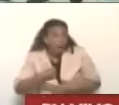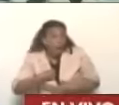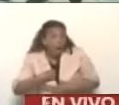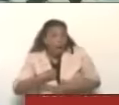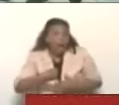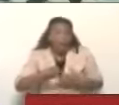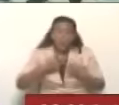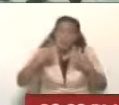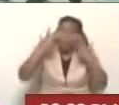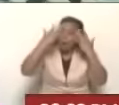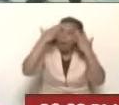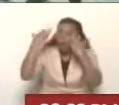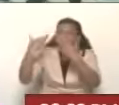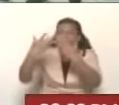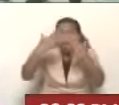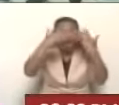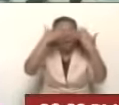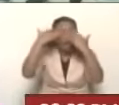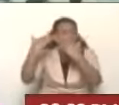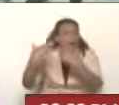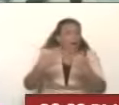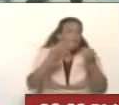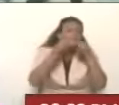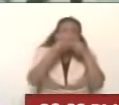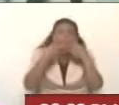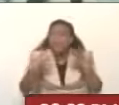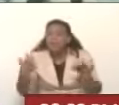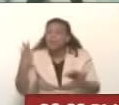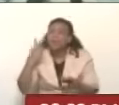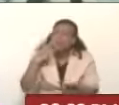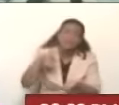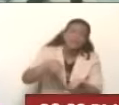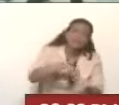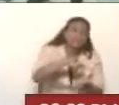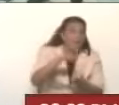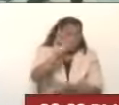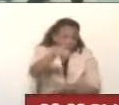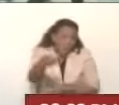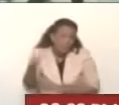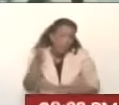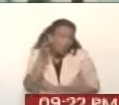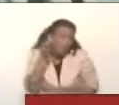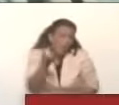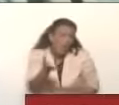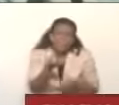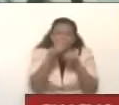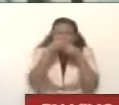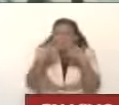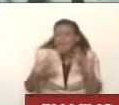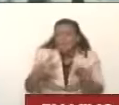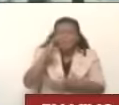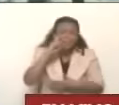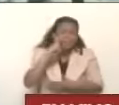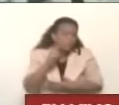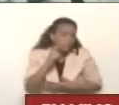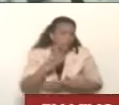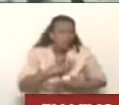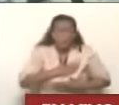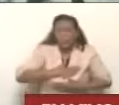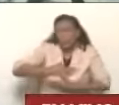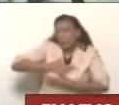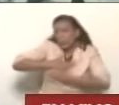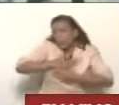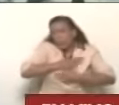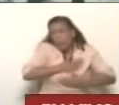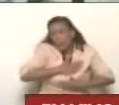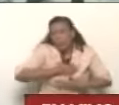Empiezas a ver pajaritos, a escuchar campanitas. ¿O no, mujeres? No es una cosa distinta.